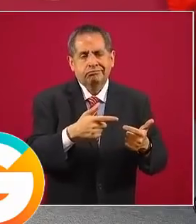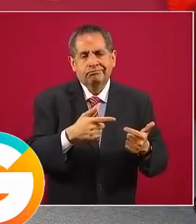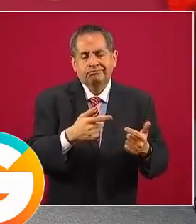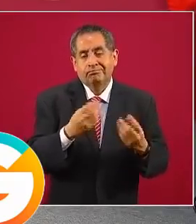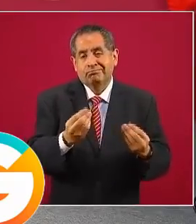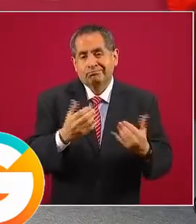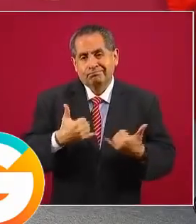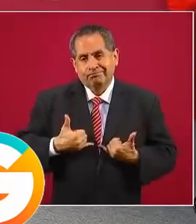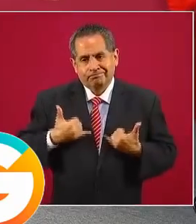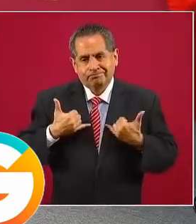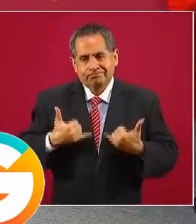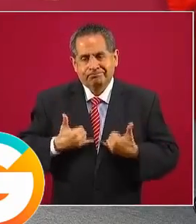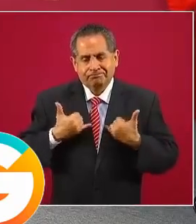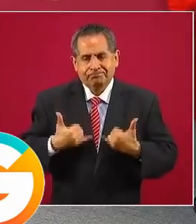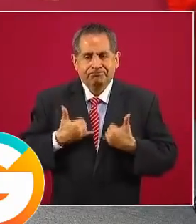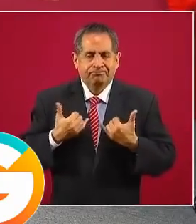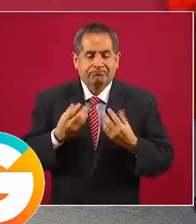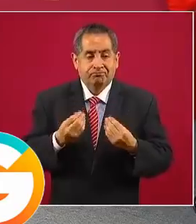jóvenes,